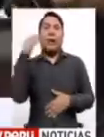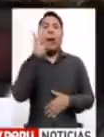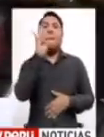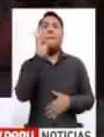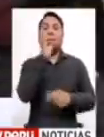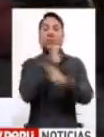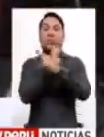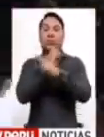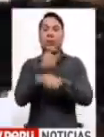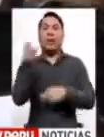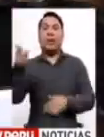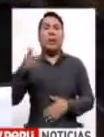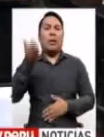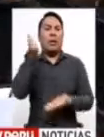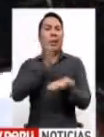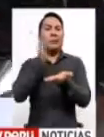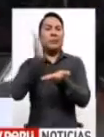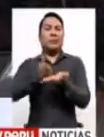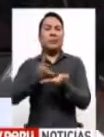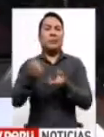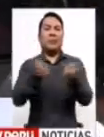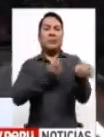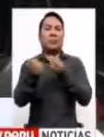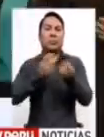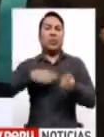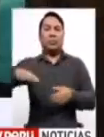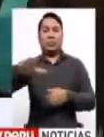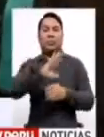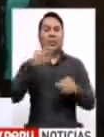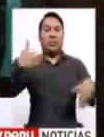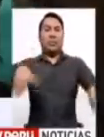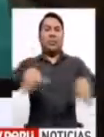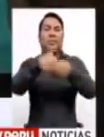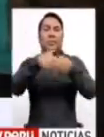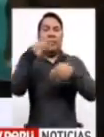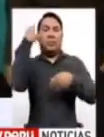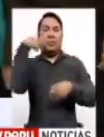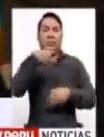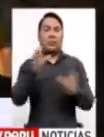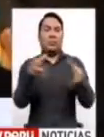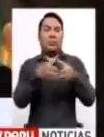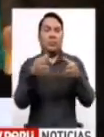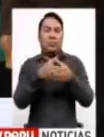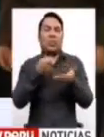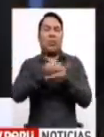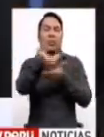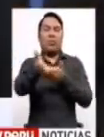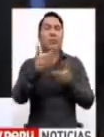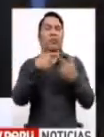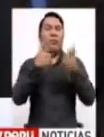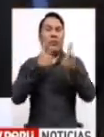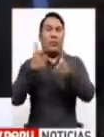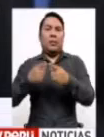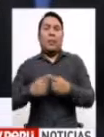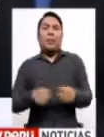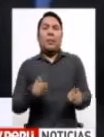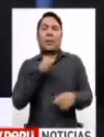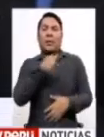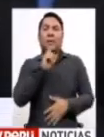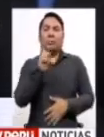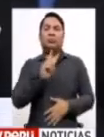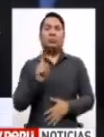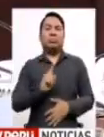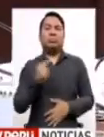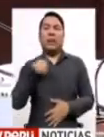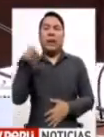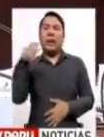ha dado luz verde para el PNUD en relación a un convenio para el suministro de material no bélico, es su voz, pero no reconoce a sus